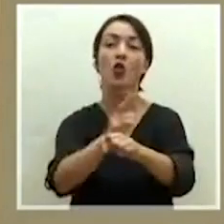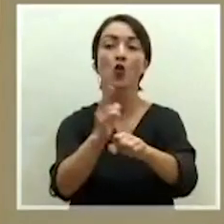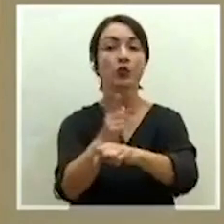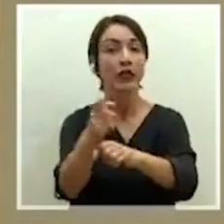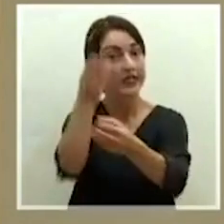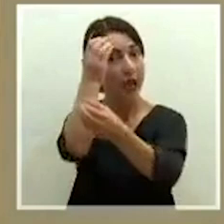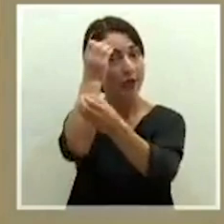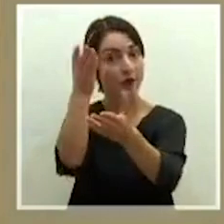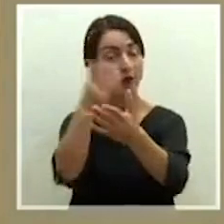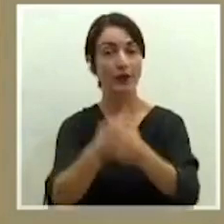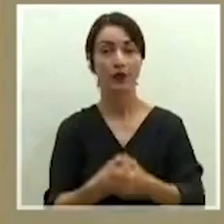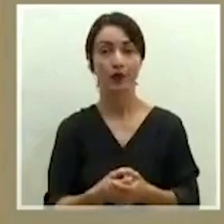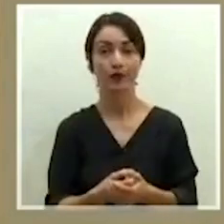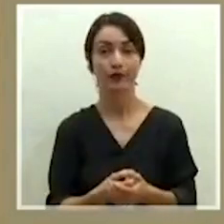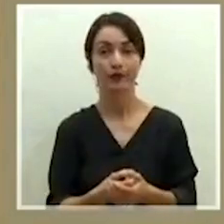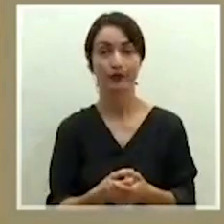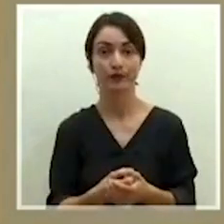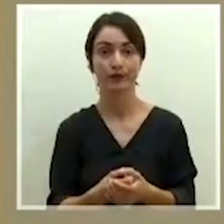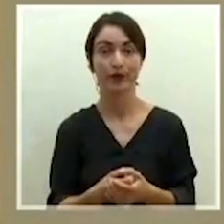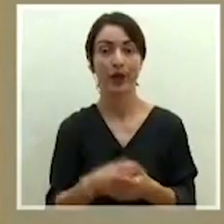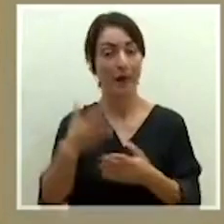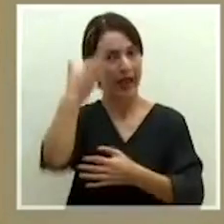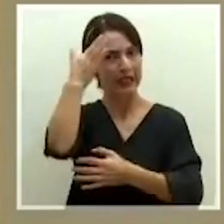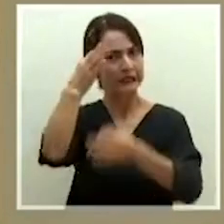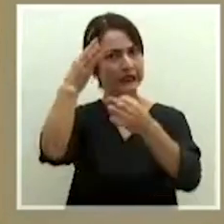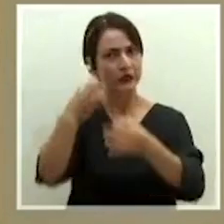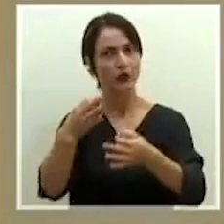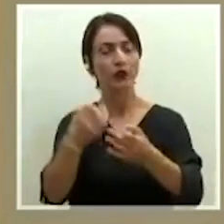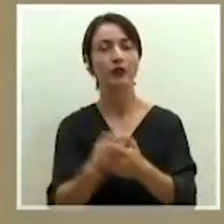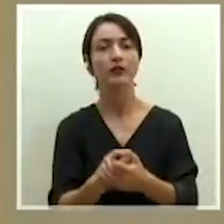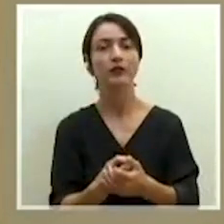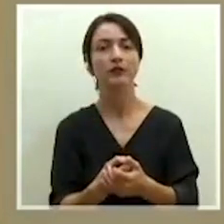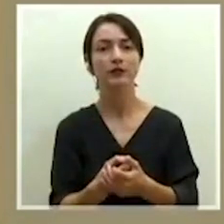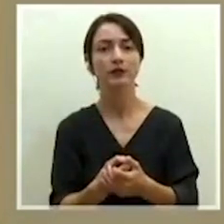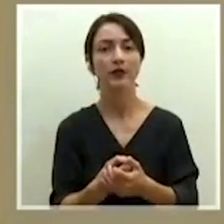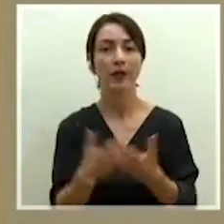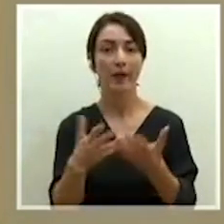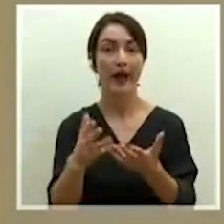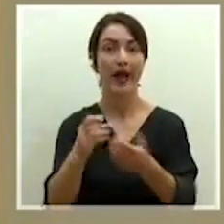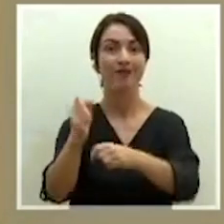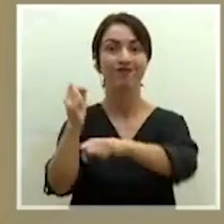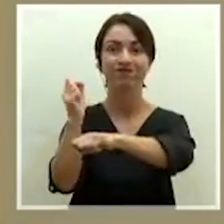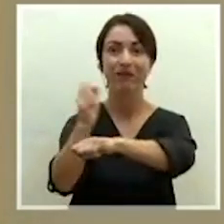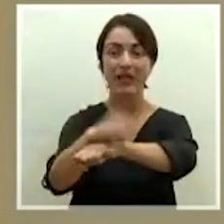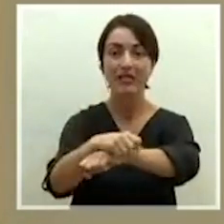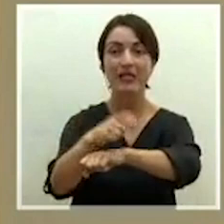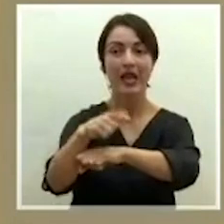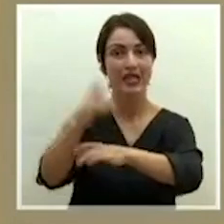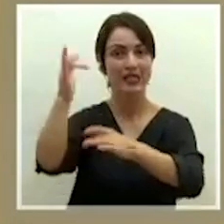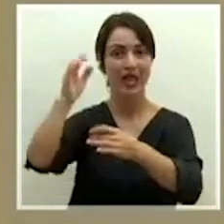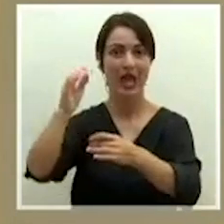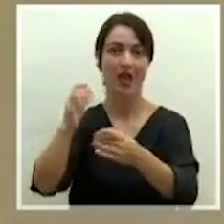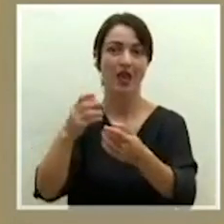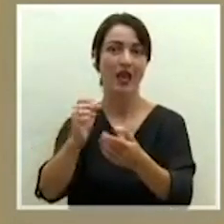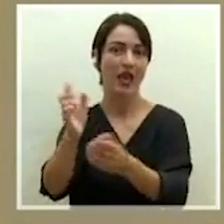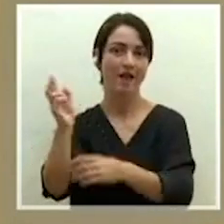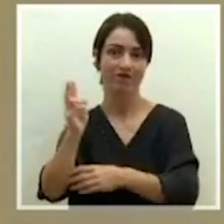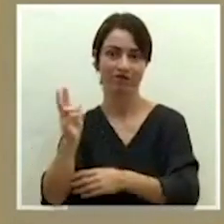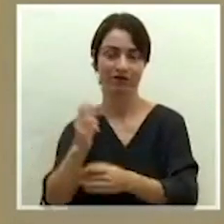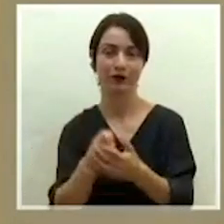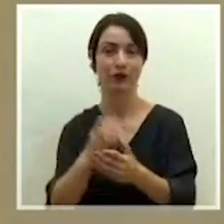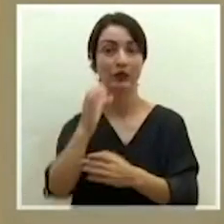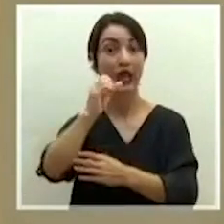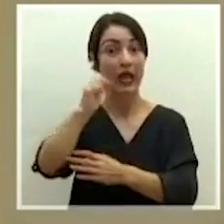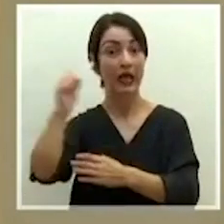de forma oportuna para tomar decisiones para eventualmente derrotar a este enemigo. La caja